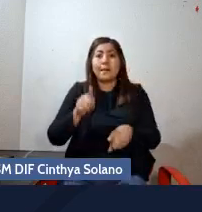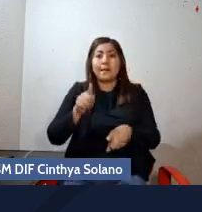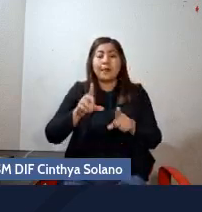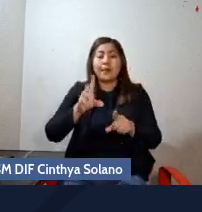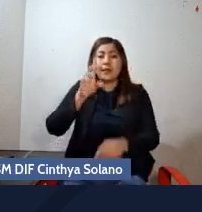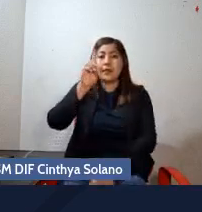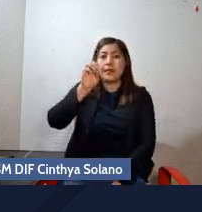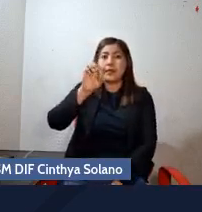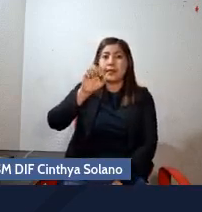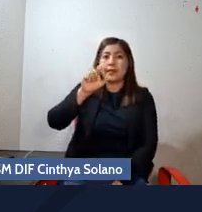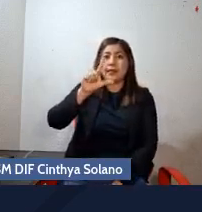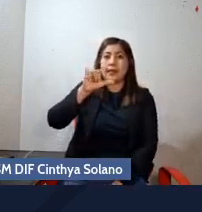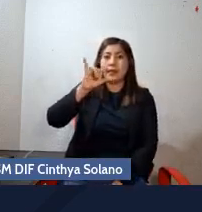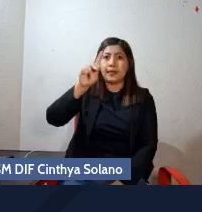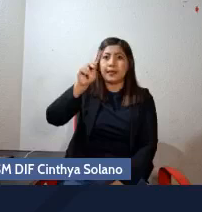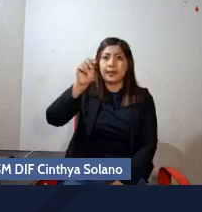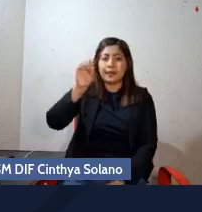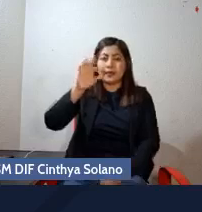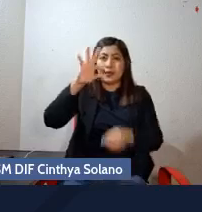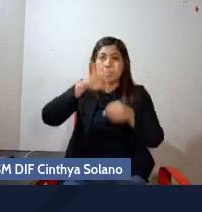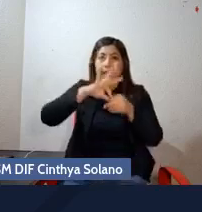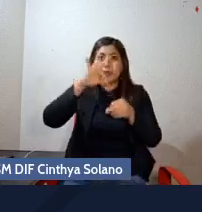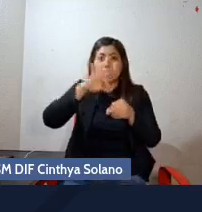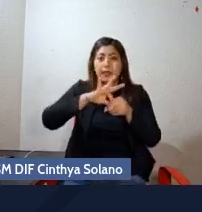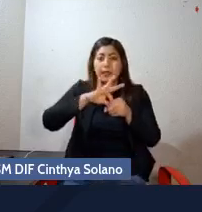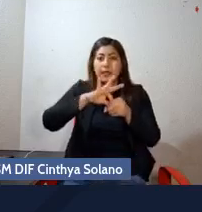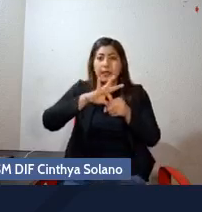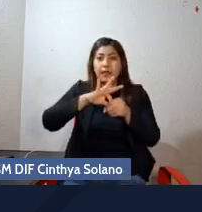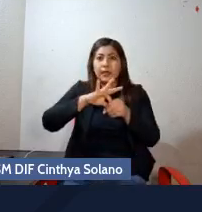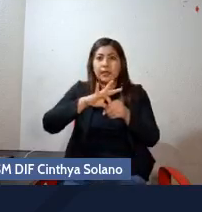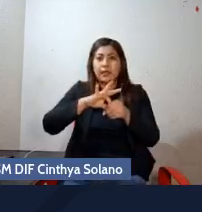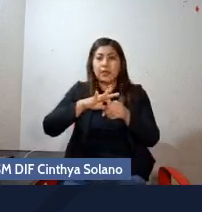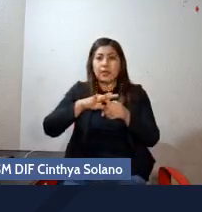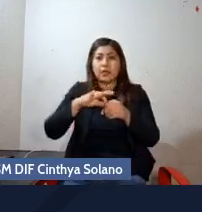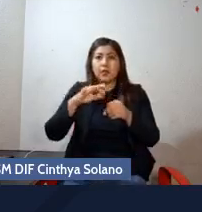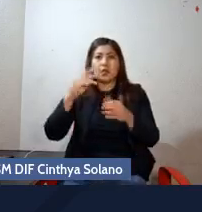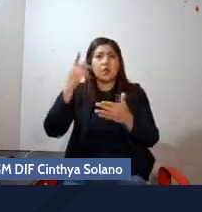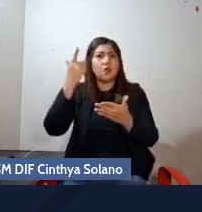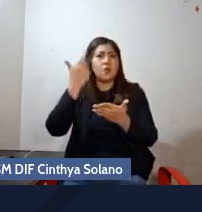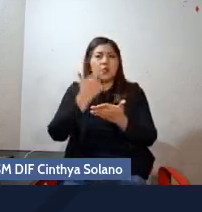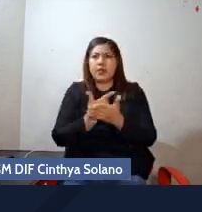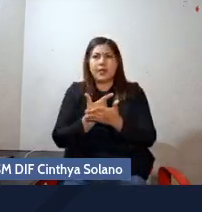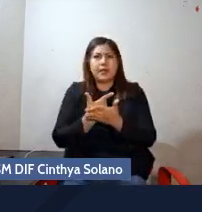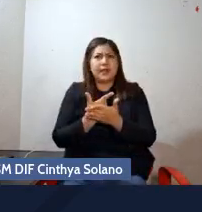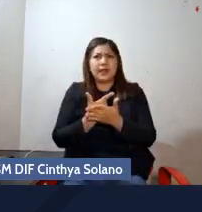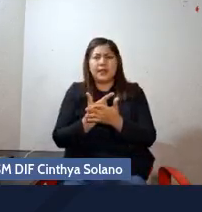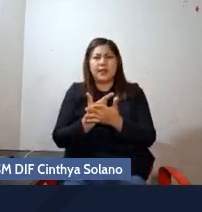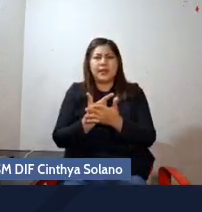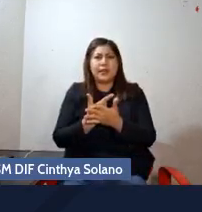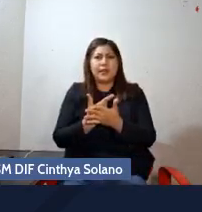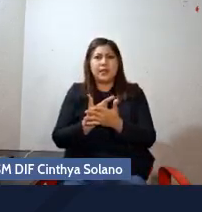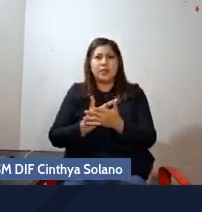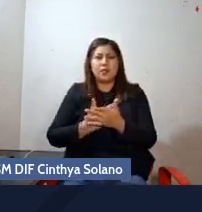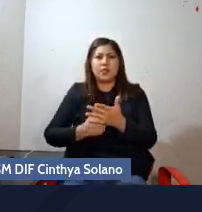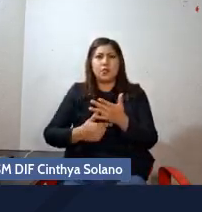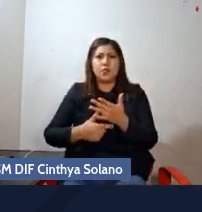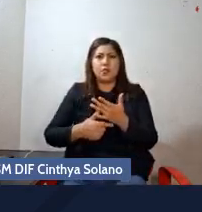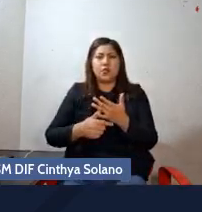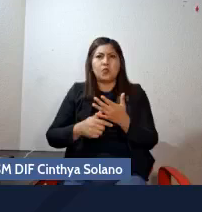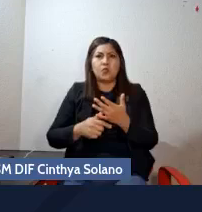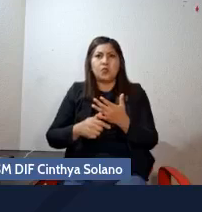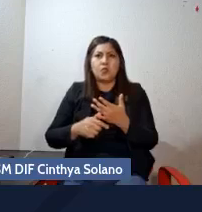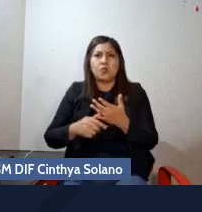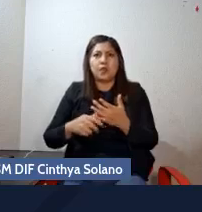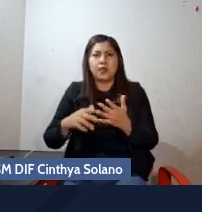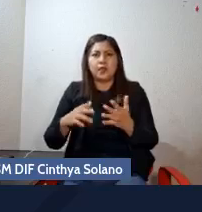recordemos que están considerados por la ley como no graves. Sin embargo, sí hay agravantes, lo cual se traduciría en que